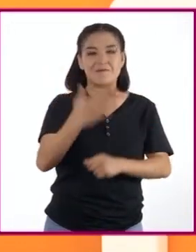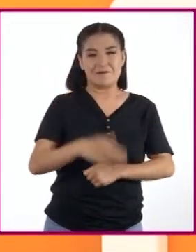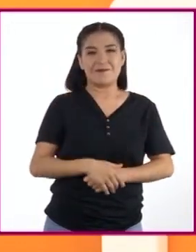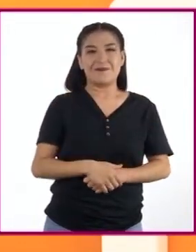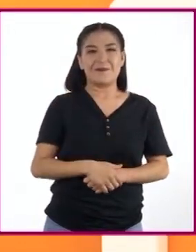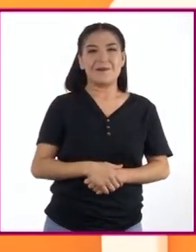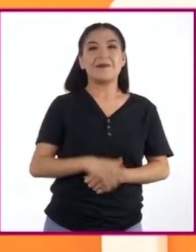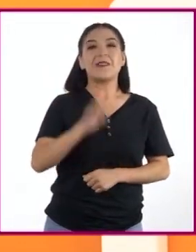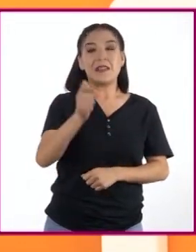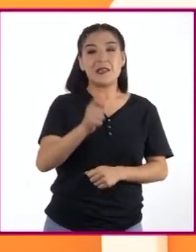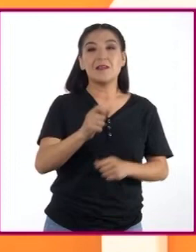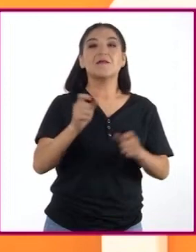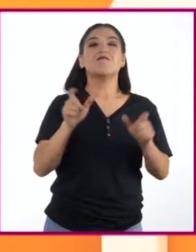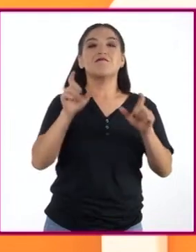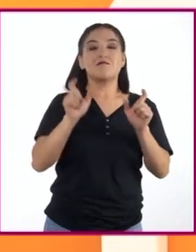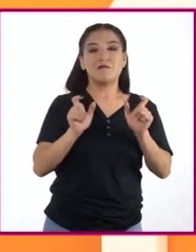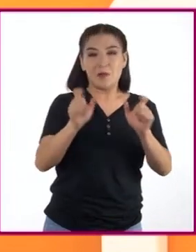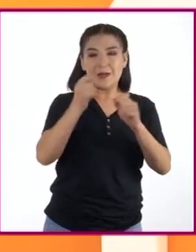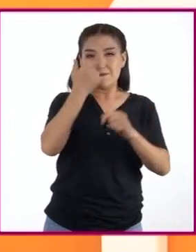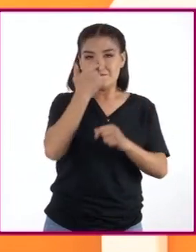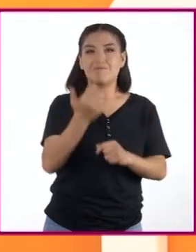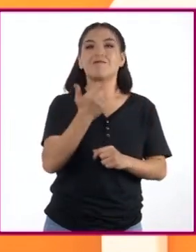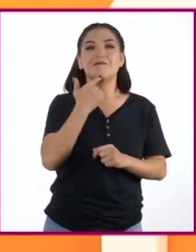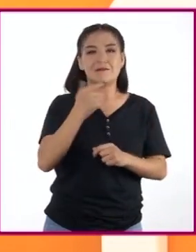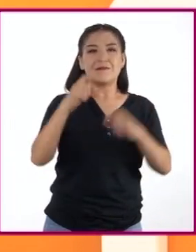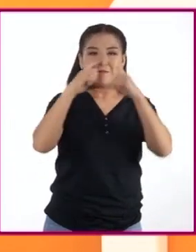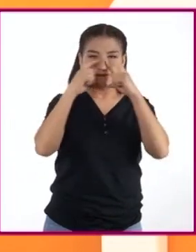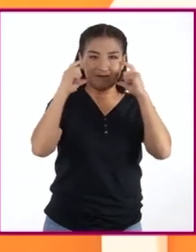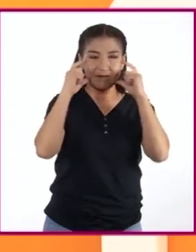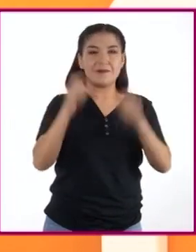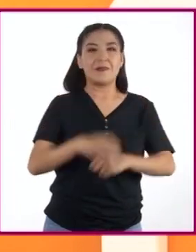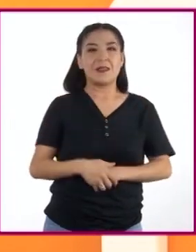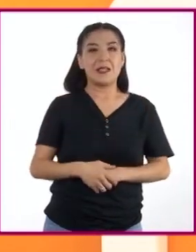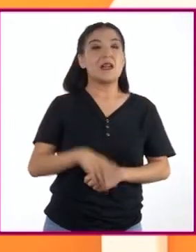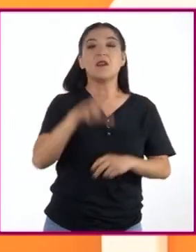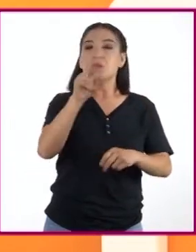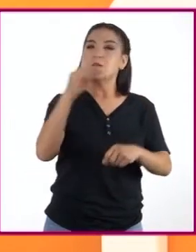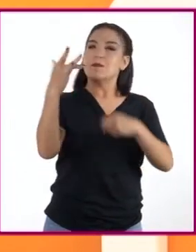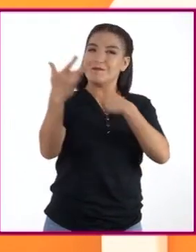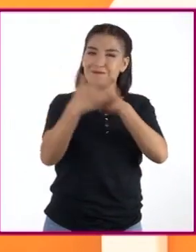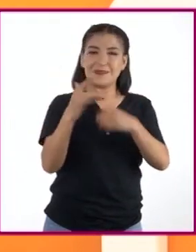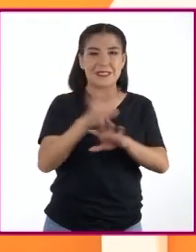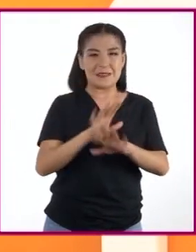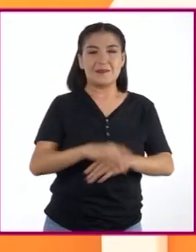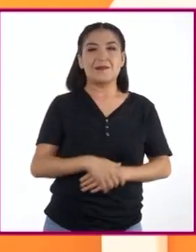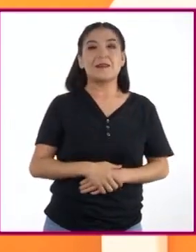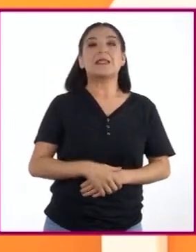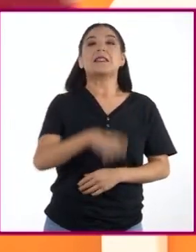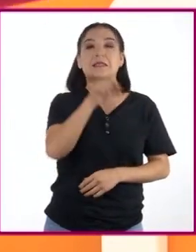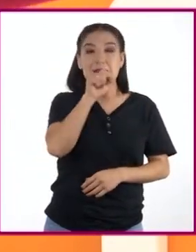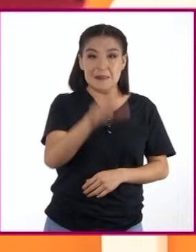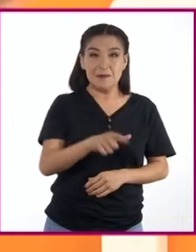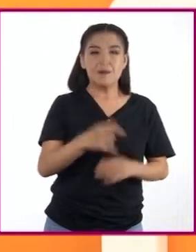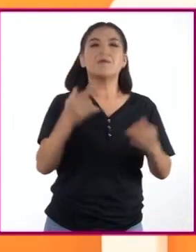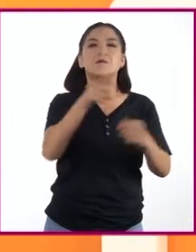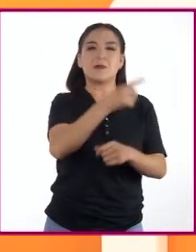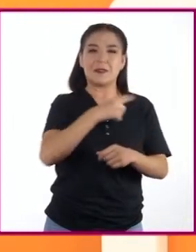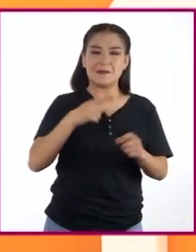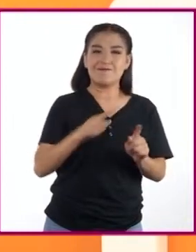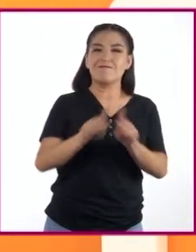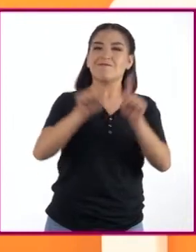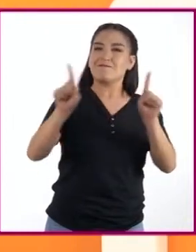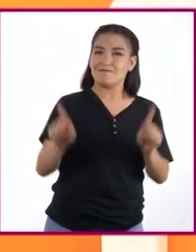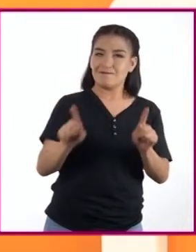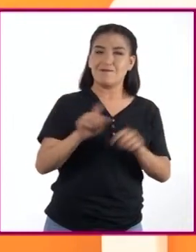decir, protejan nariz y boca y procuren no tocarlo. Además, mantengan la sana